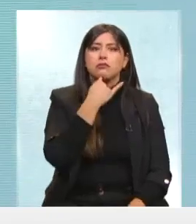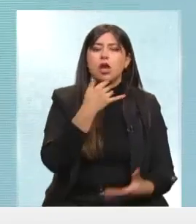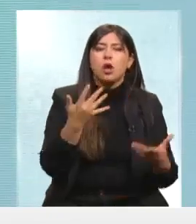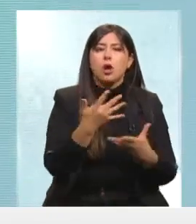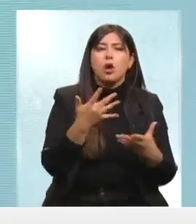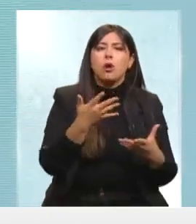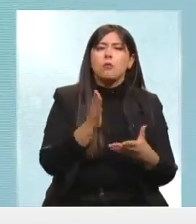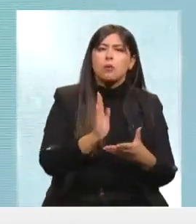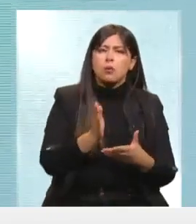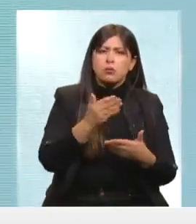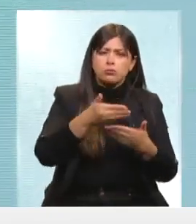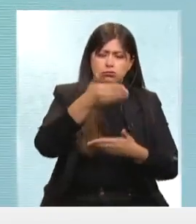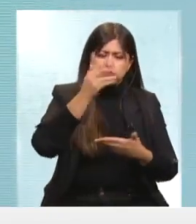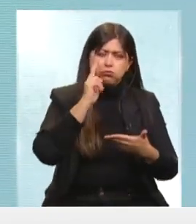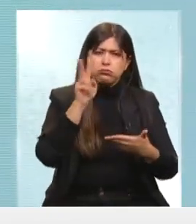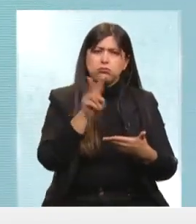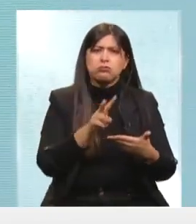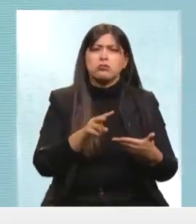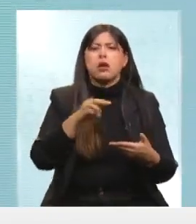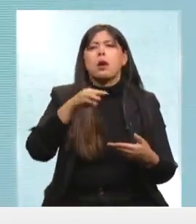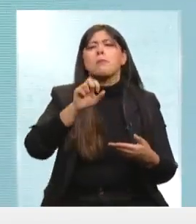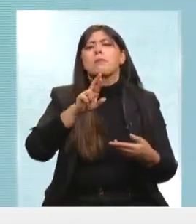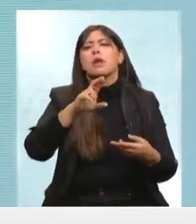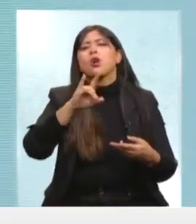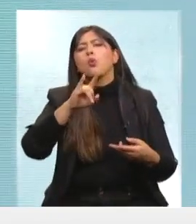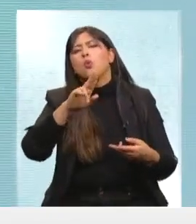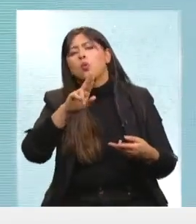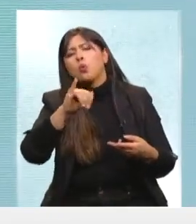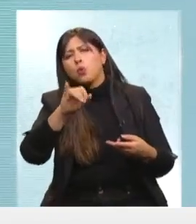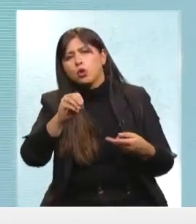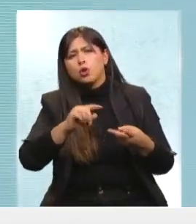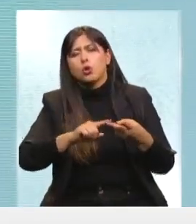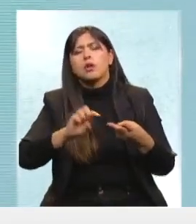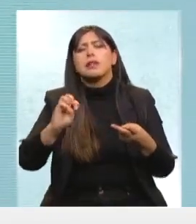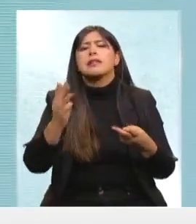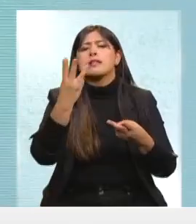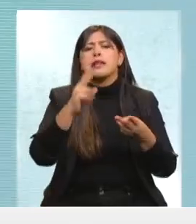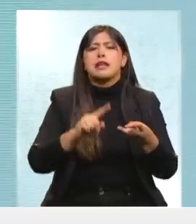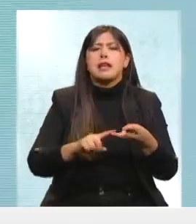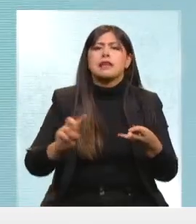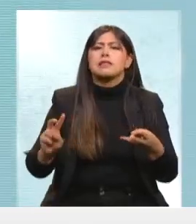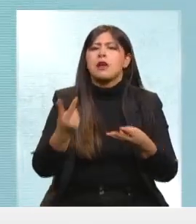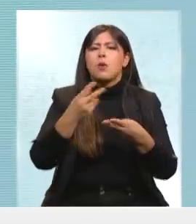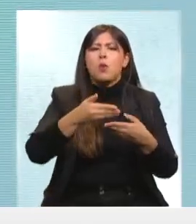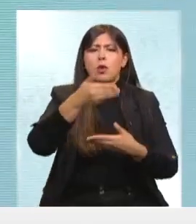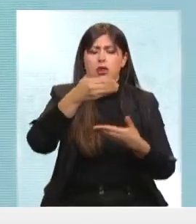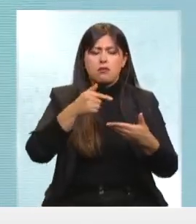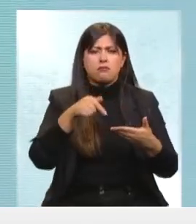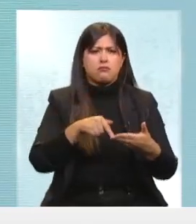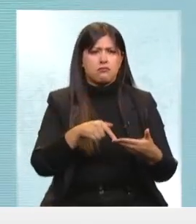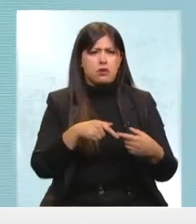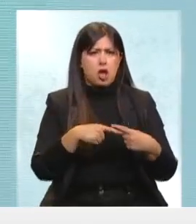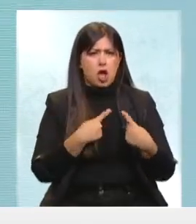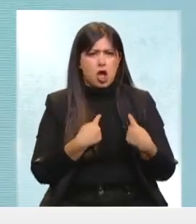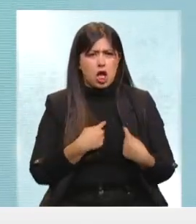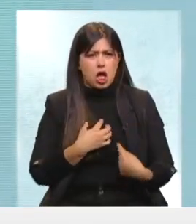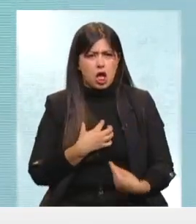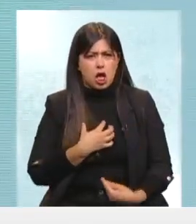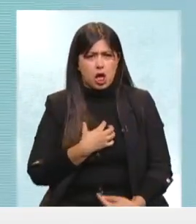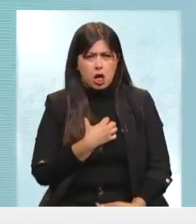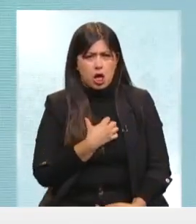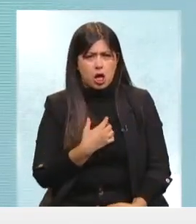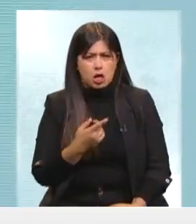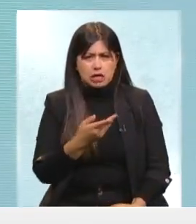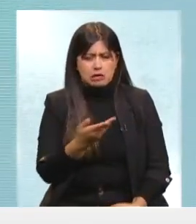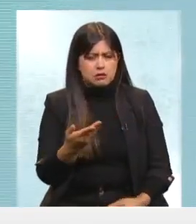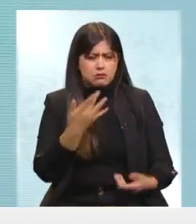siguen leyendo los diarios El mercurio la tercera la segunda eh No sé cómo queda su corazón Después de de esto porque